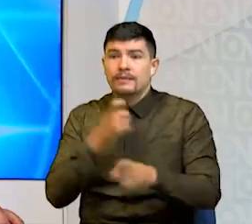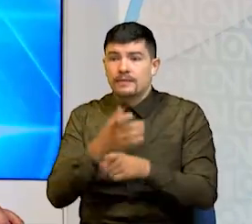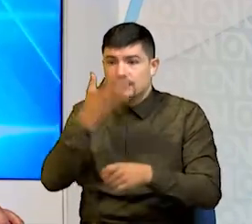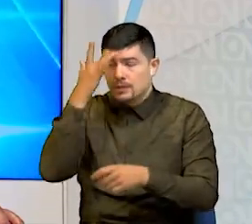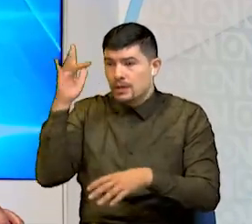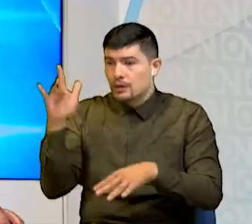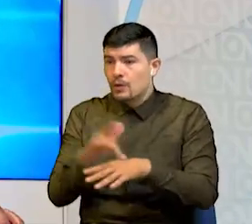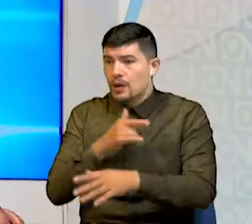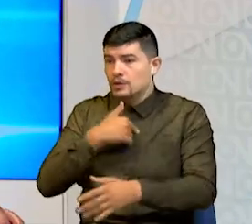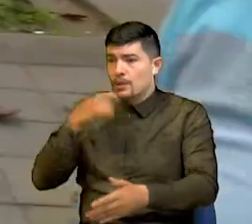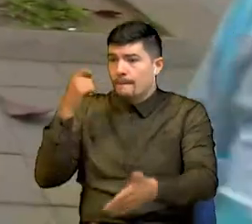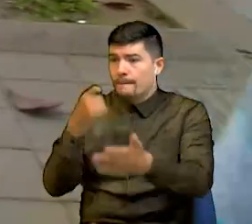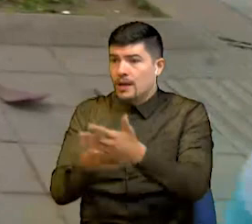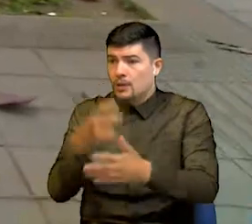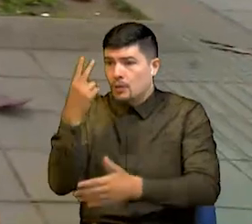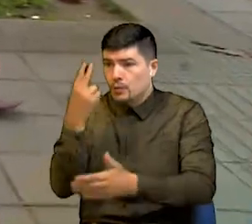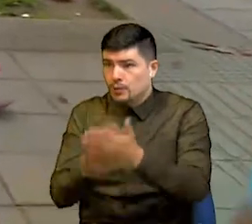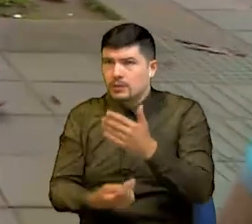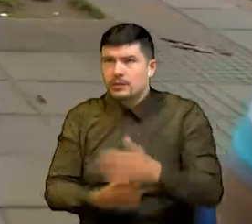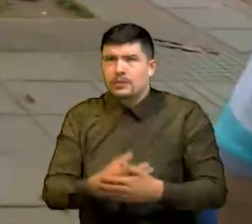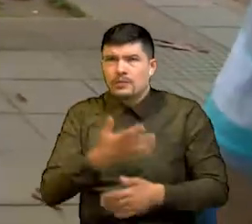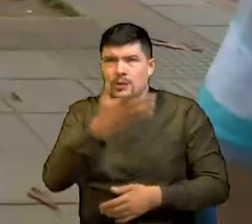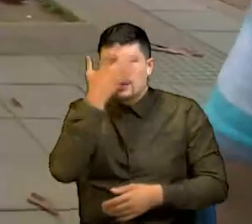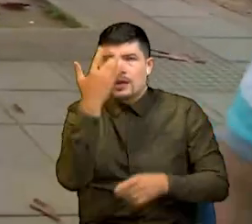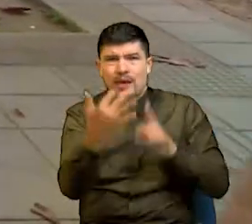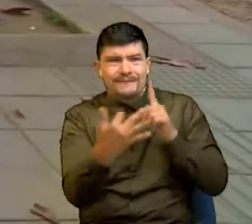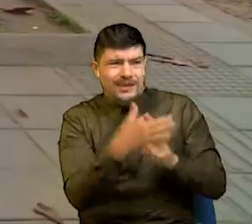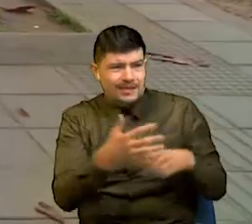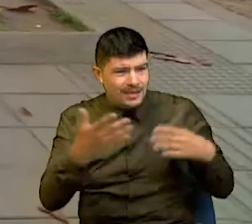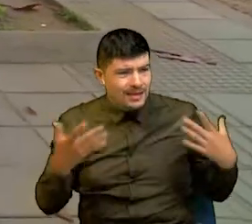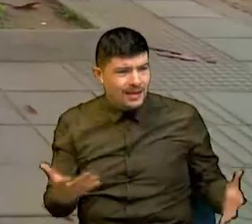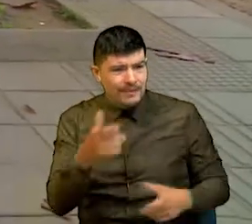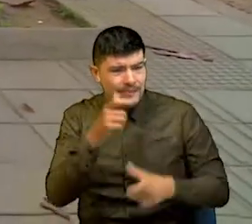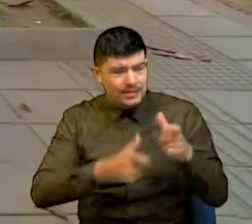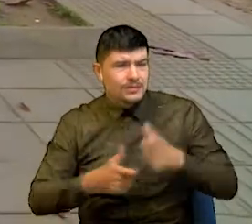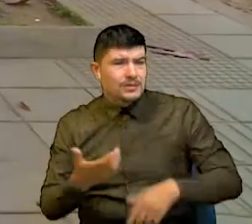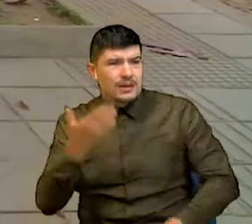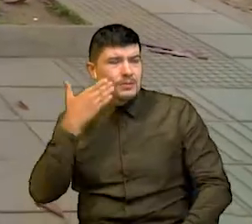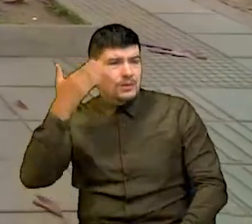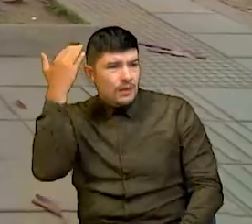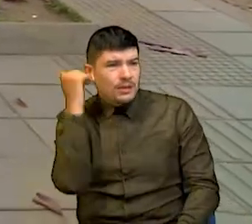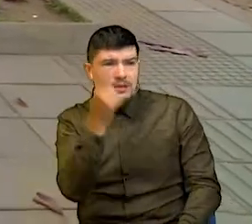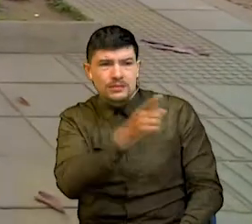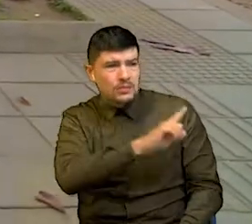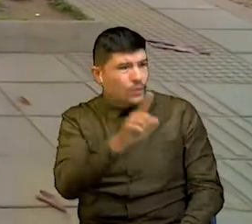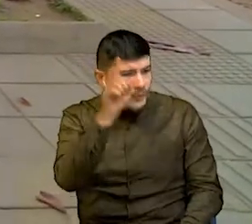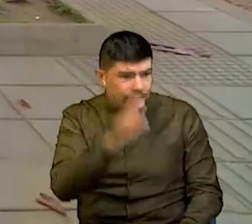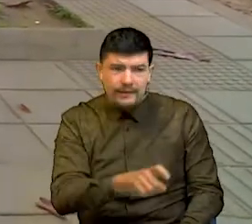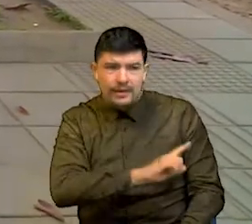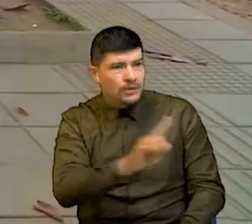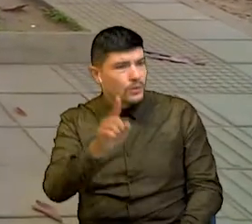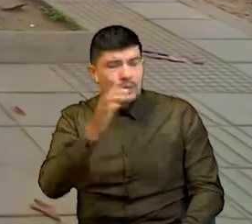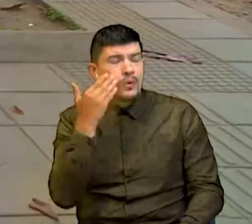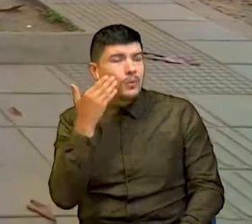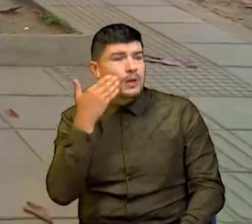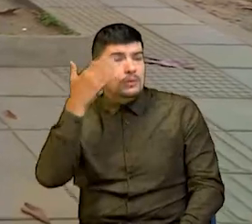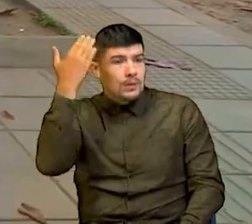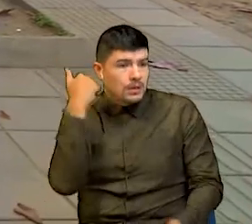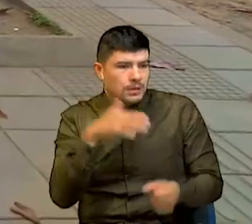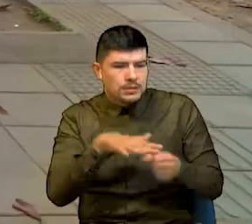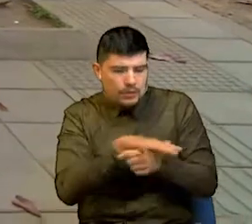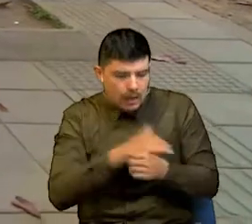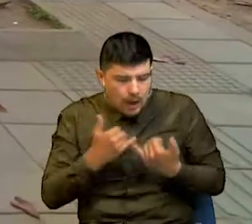doble pasaje eso porque nos hacen una cosa de esas al usuario eso no debe de ser así trate que o la